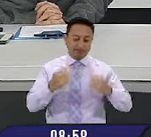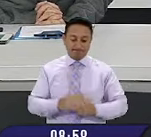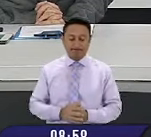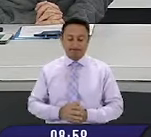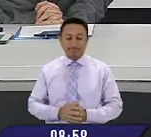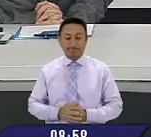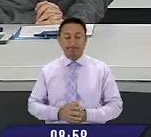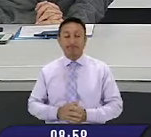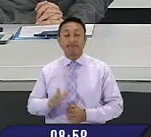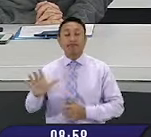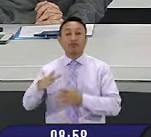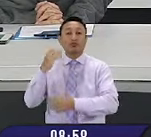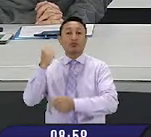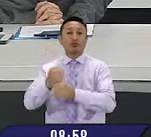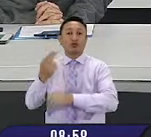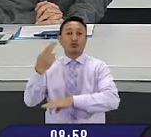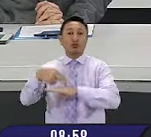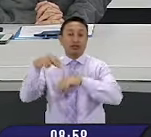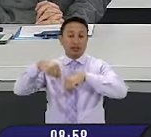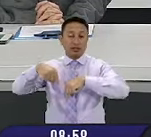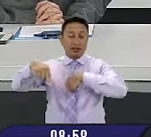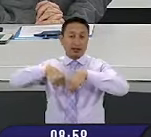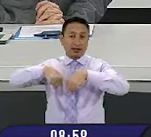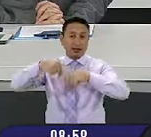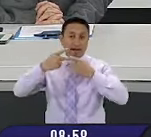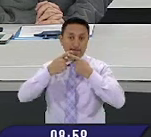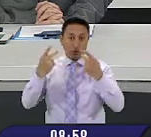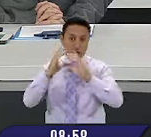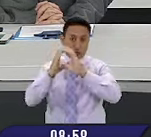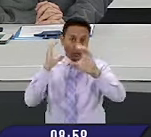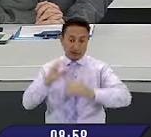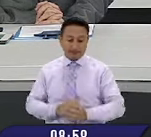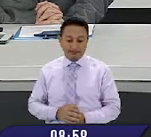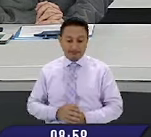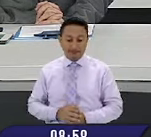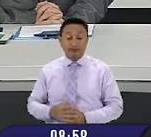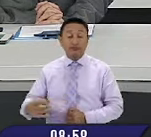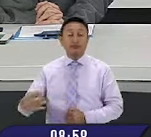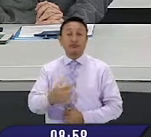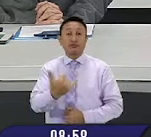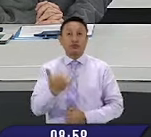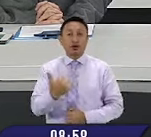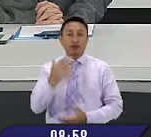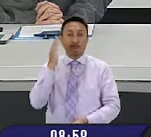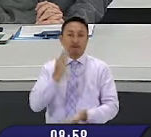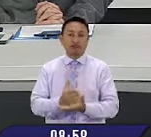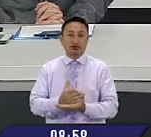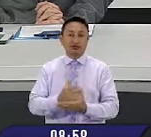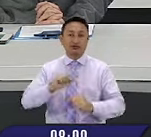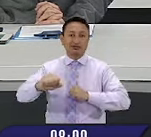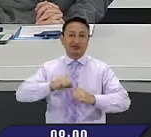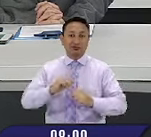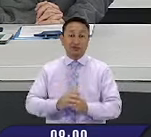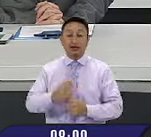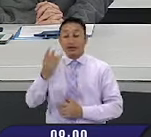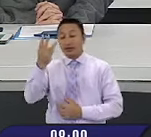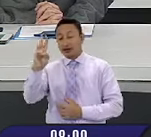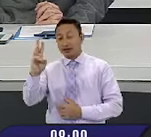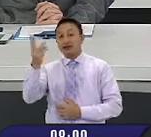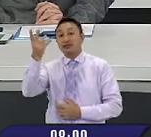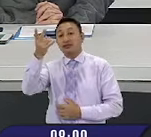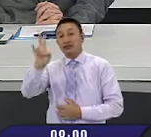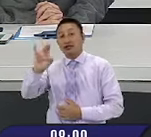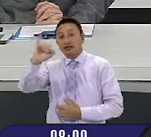Federación Nacional de Cooperativas de Transporte Público hizo el anuncio de un silencio de motores. Esto para el 16 y 17